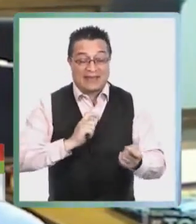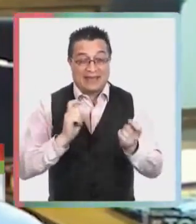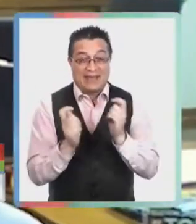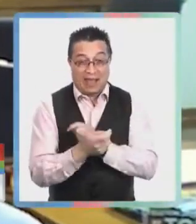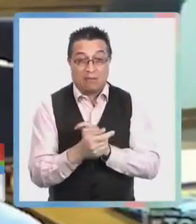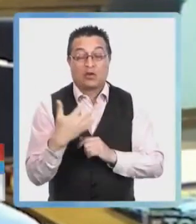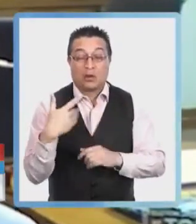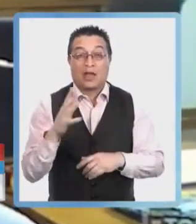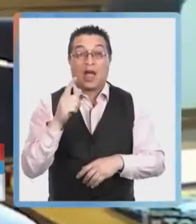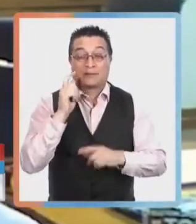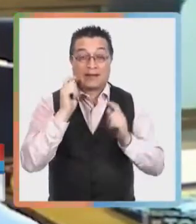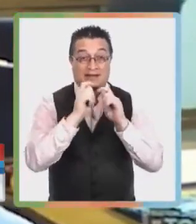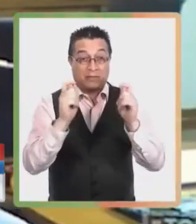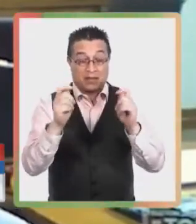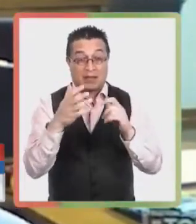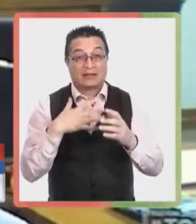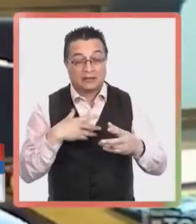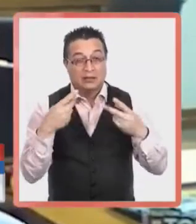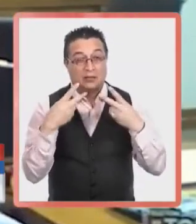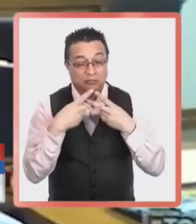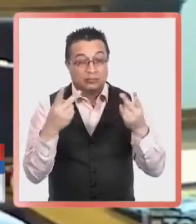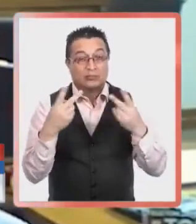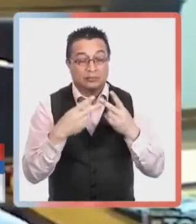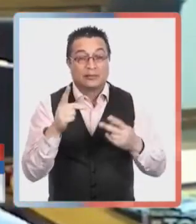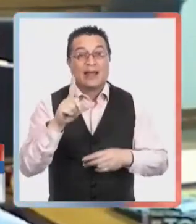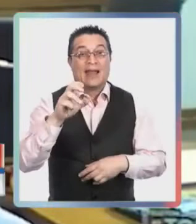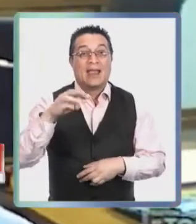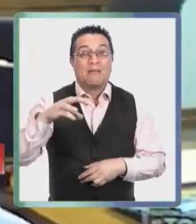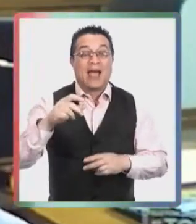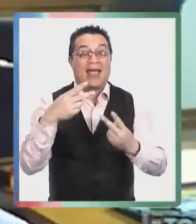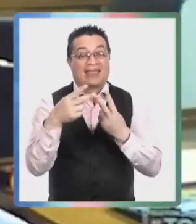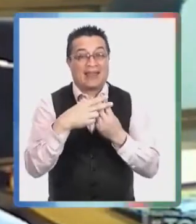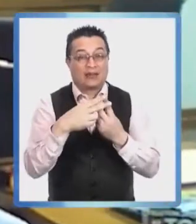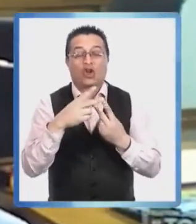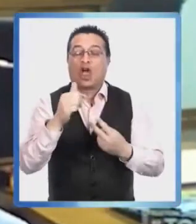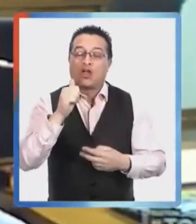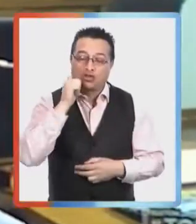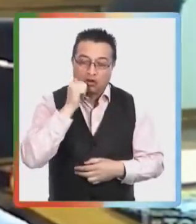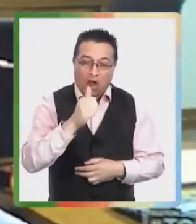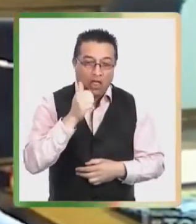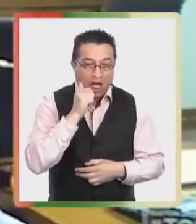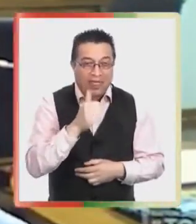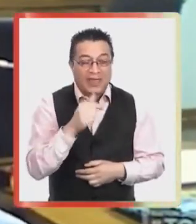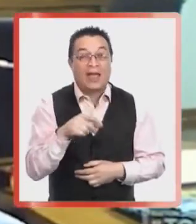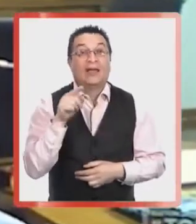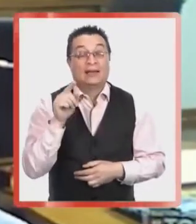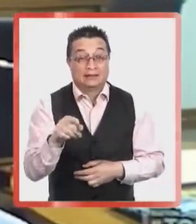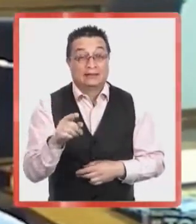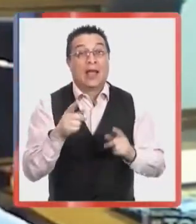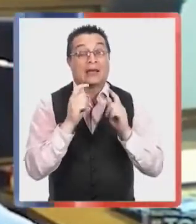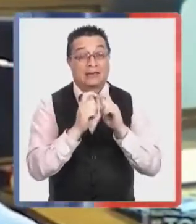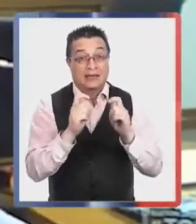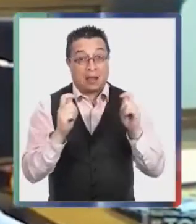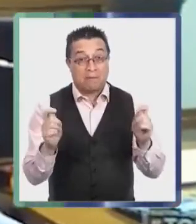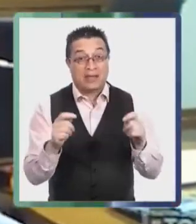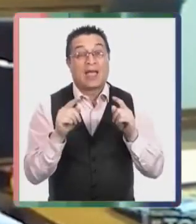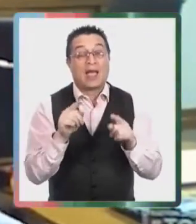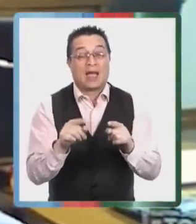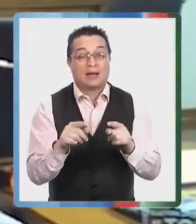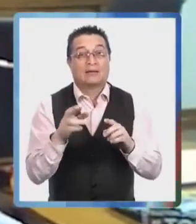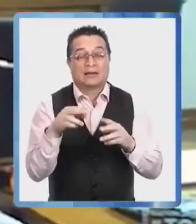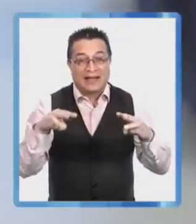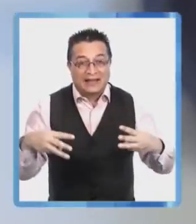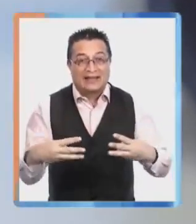hemos tratado desde la última campaña para conocer con nuestro lema de que la teletón es todos los días es cierto la campaña